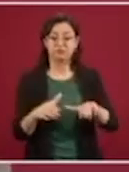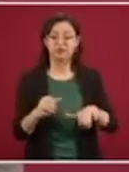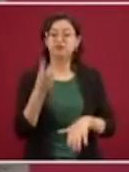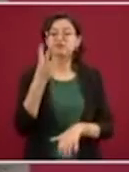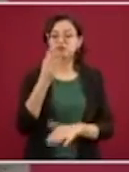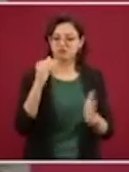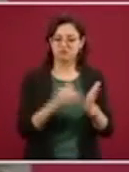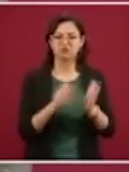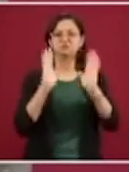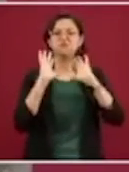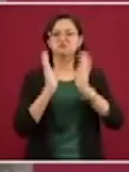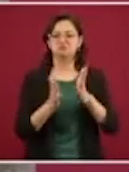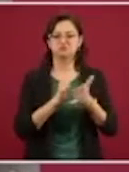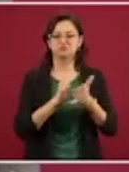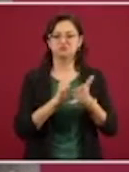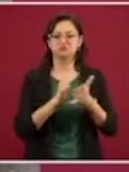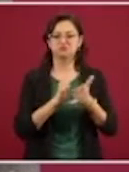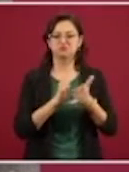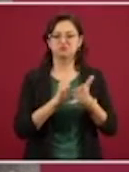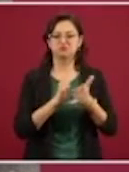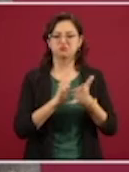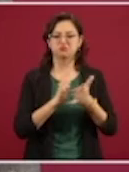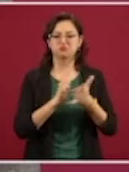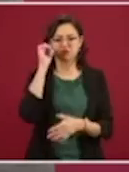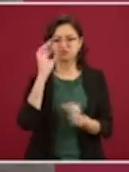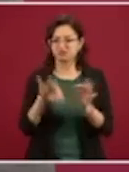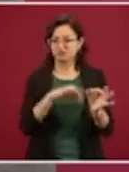3,000 ayer mismo.